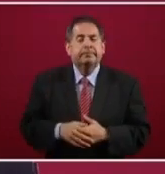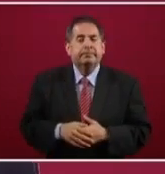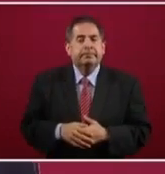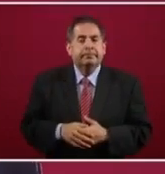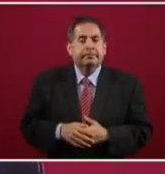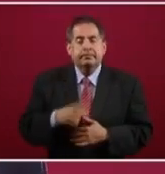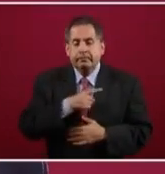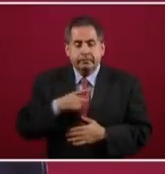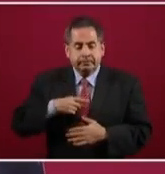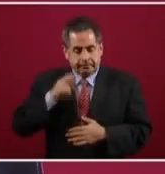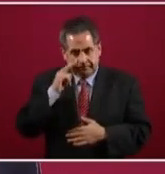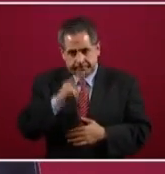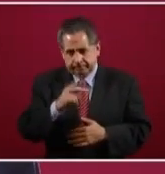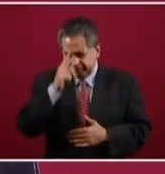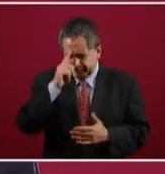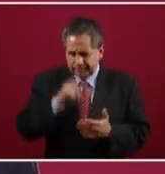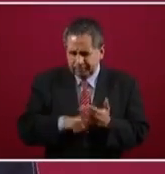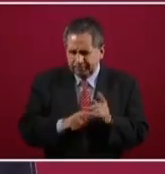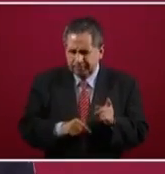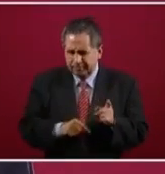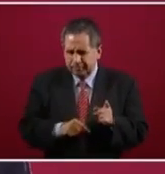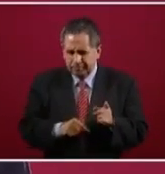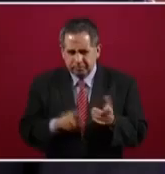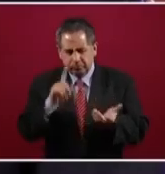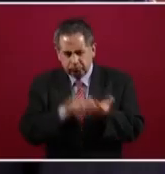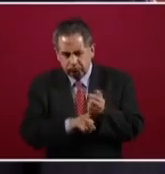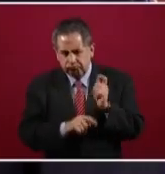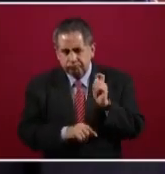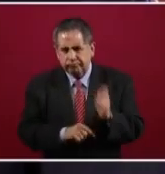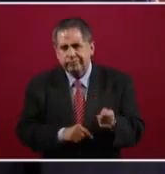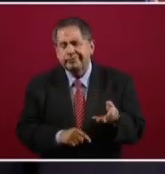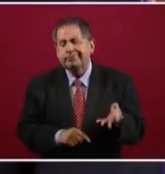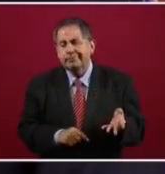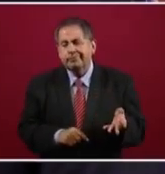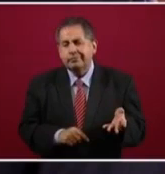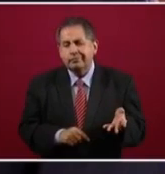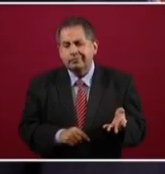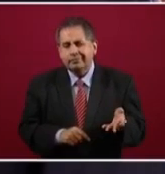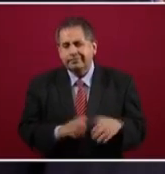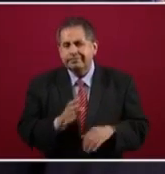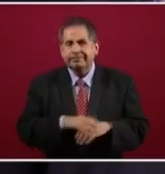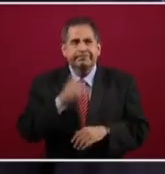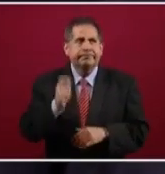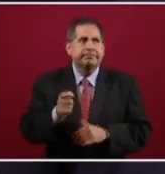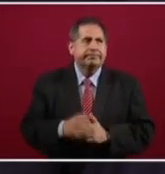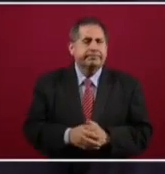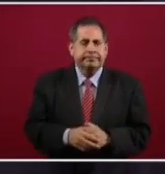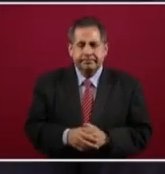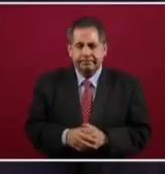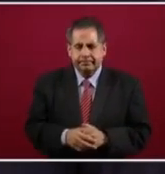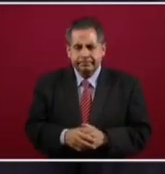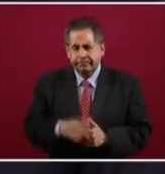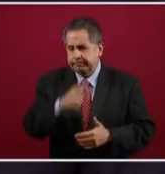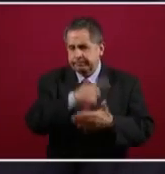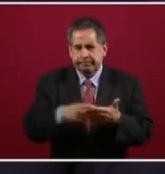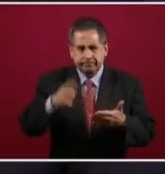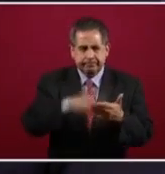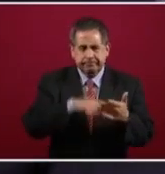Independientemente de eso, yo creo que el fondo del asunto, lo más